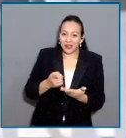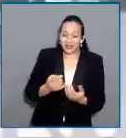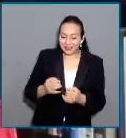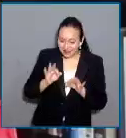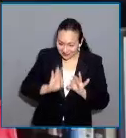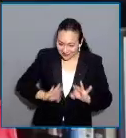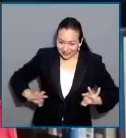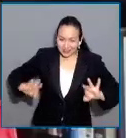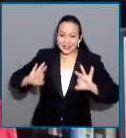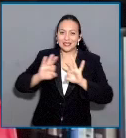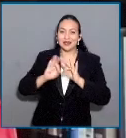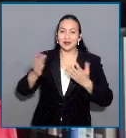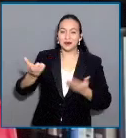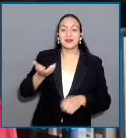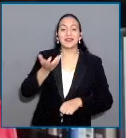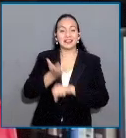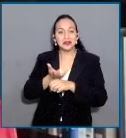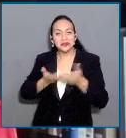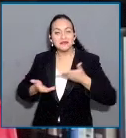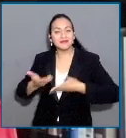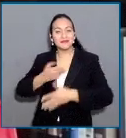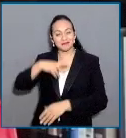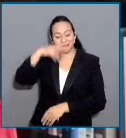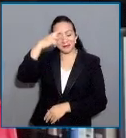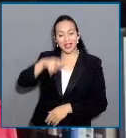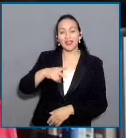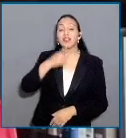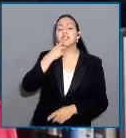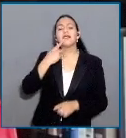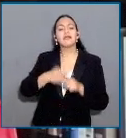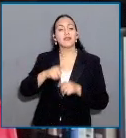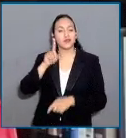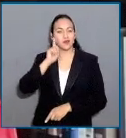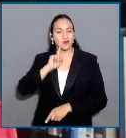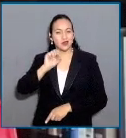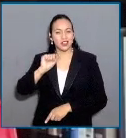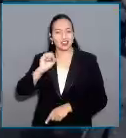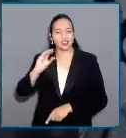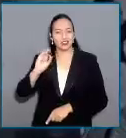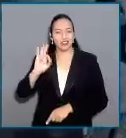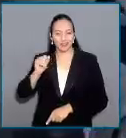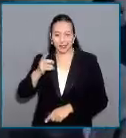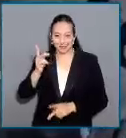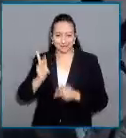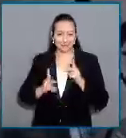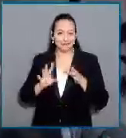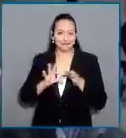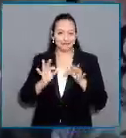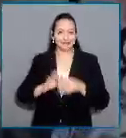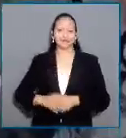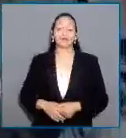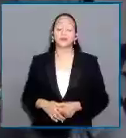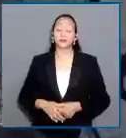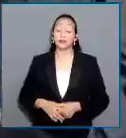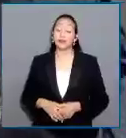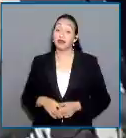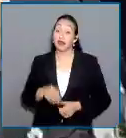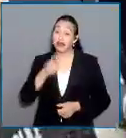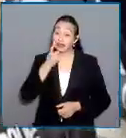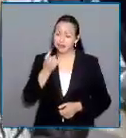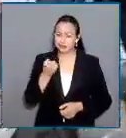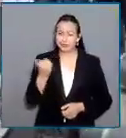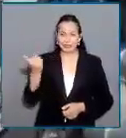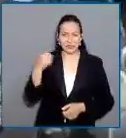Cómo Vamos, Sofía Ramírez Aguilar, en entrevista para Justicia TV. Señaló que, sin embargo, los